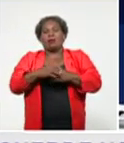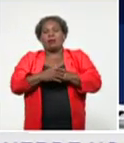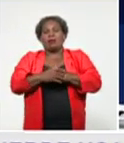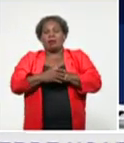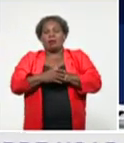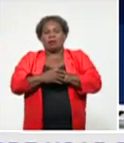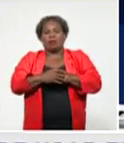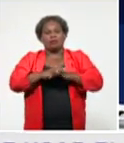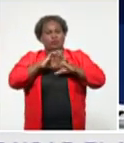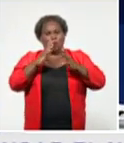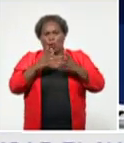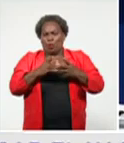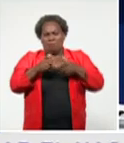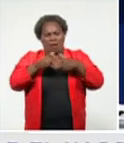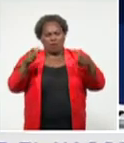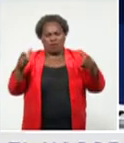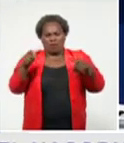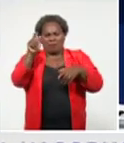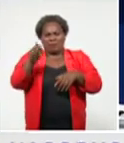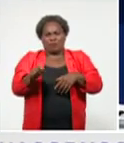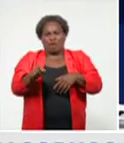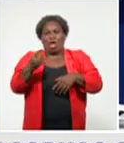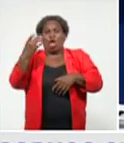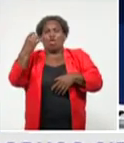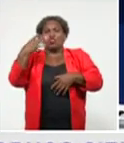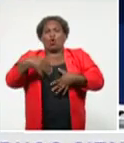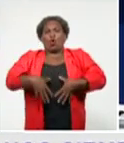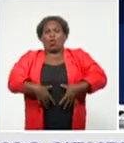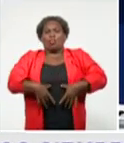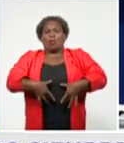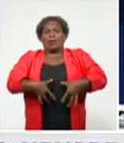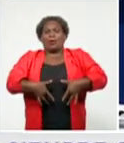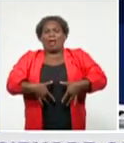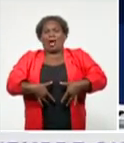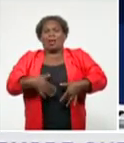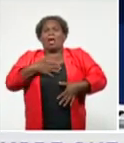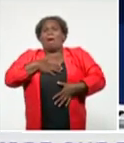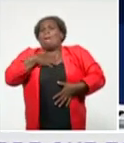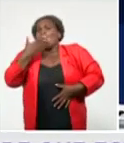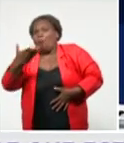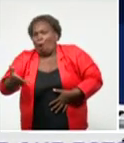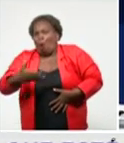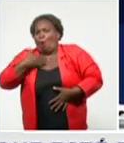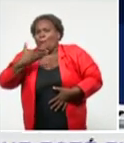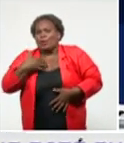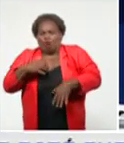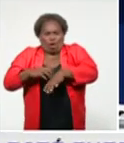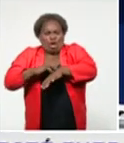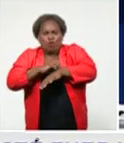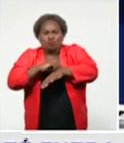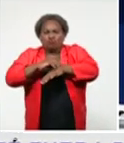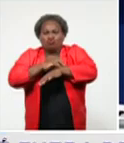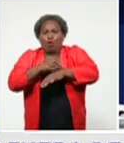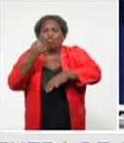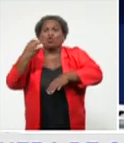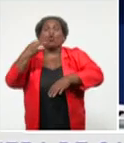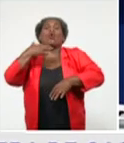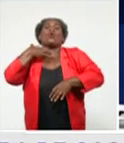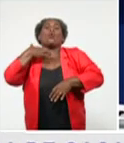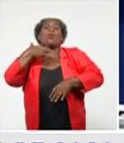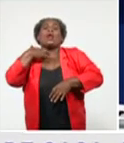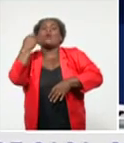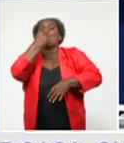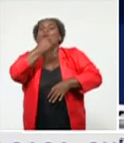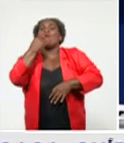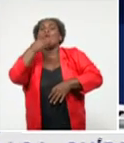en todos los casos, está el dolor abdominal, los vómitos o diarrea, erupción en la piel, dolor en el cuello, labios rojos,